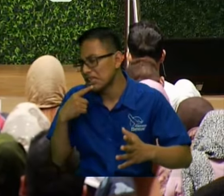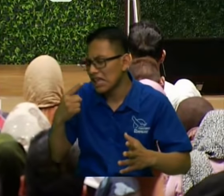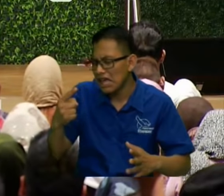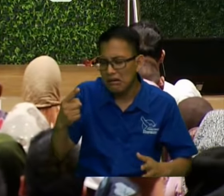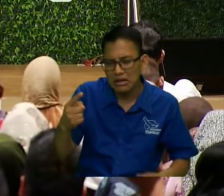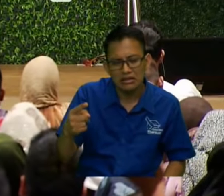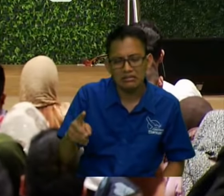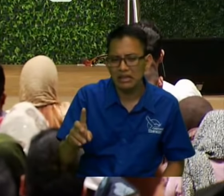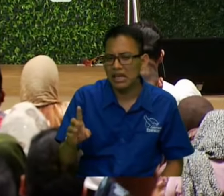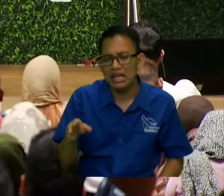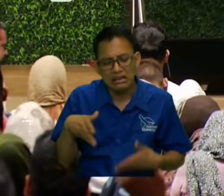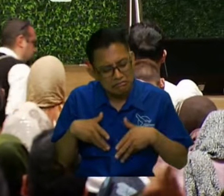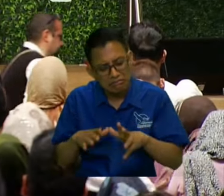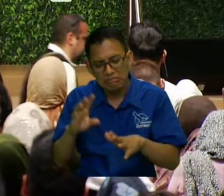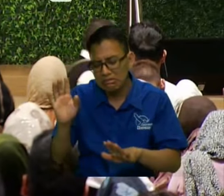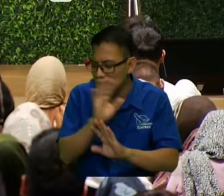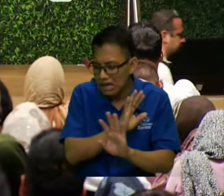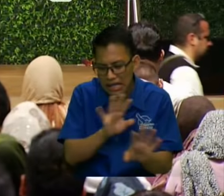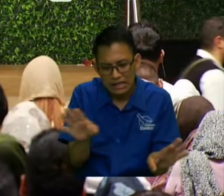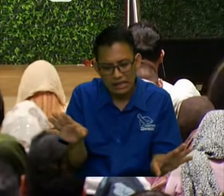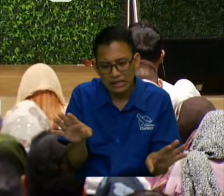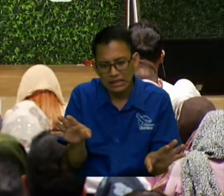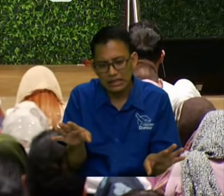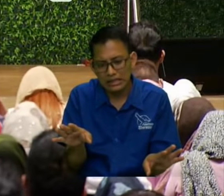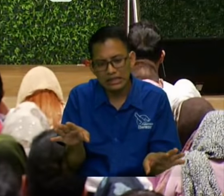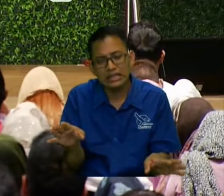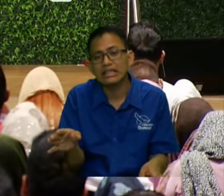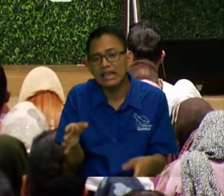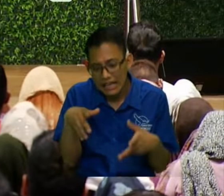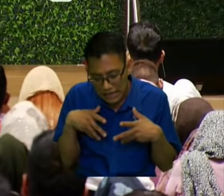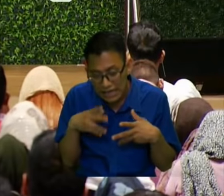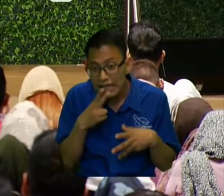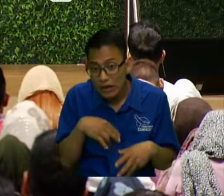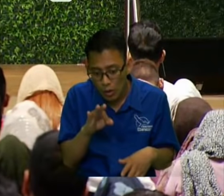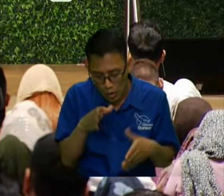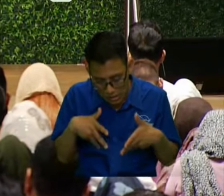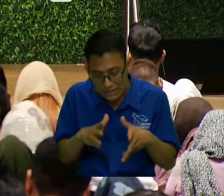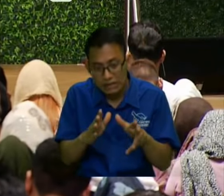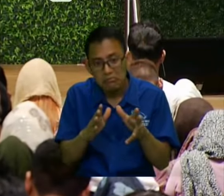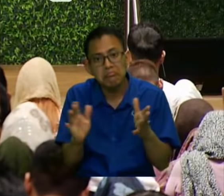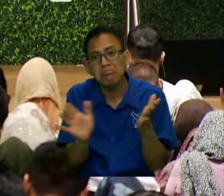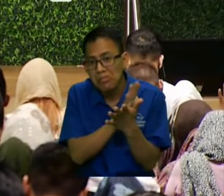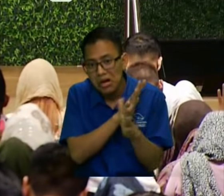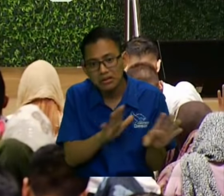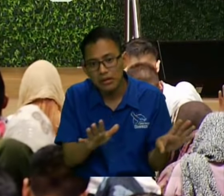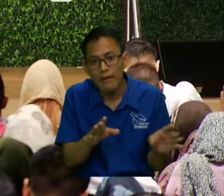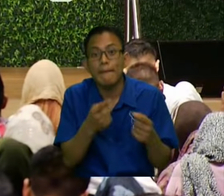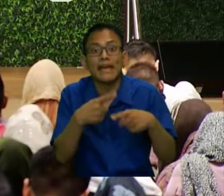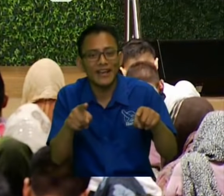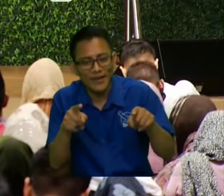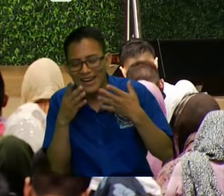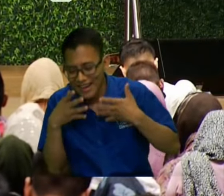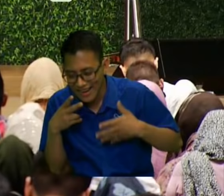mal y que si nacías iba a nacer muerto. Pero nació vivo.